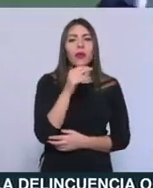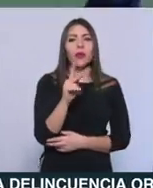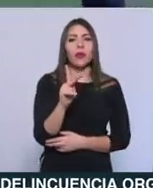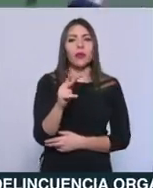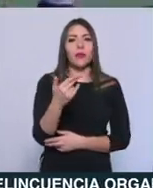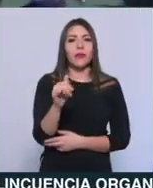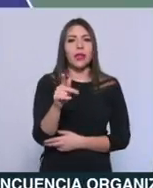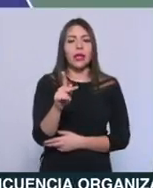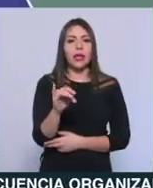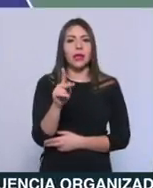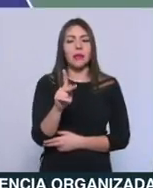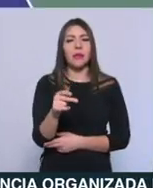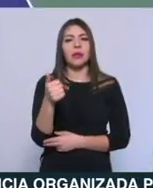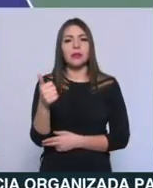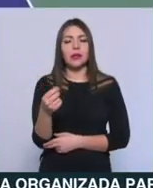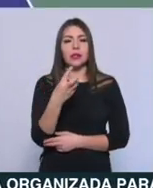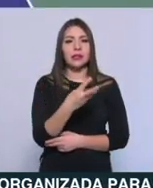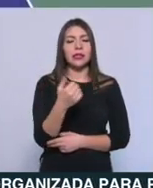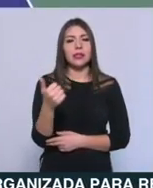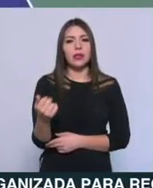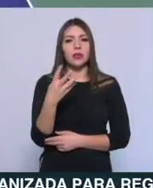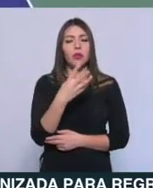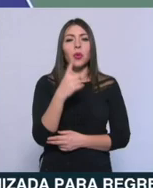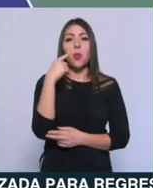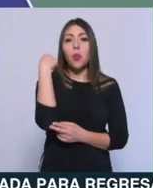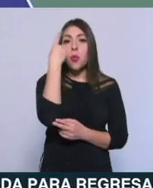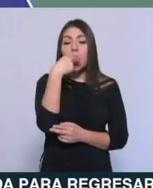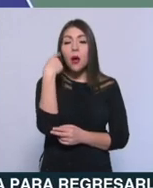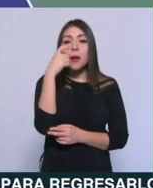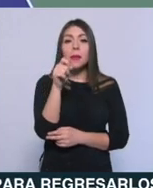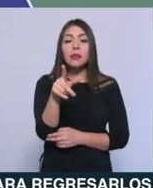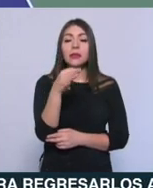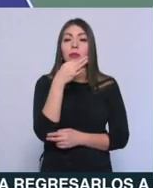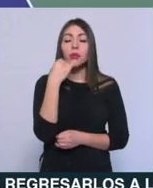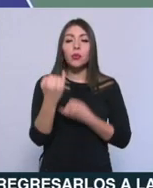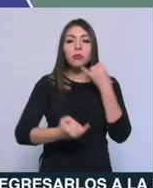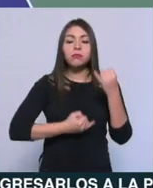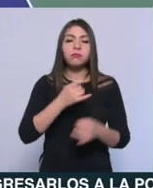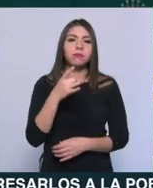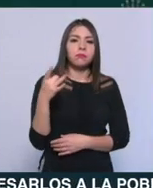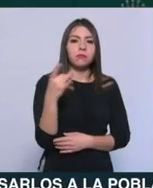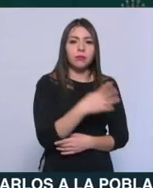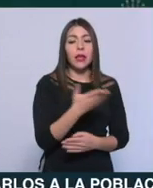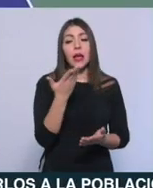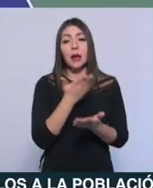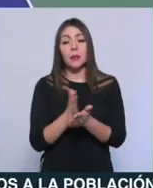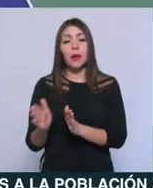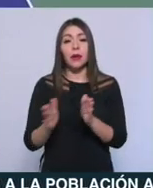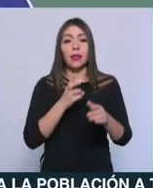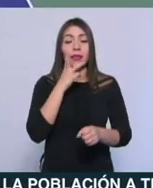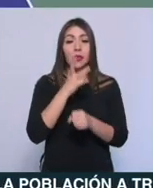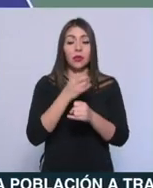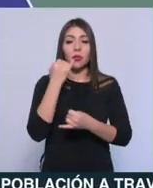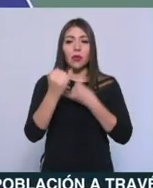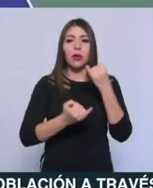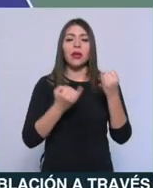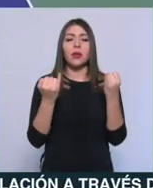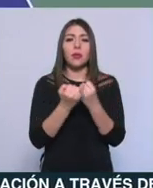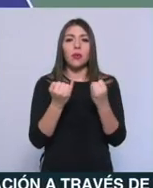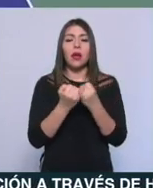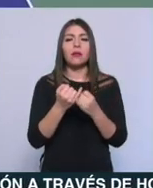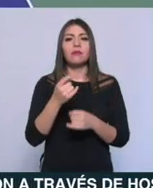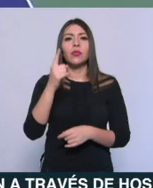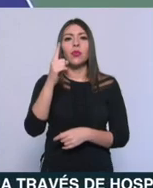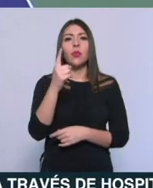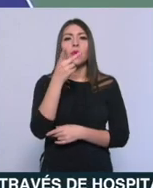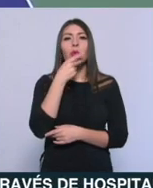y 6-4 en 1 hora y 27 minutos. Por otra parte, la tercera ronda del Masters 1000 también dejó como resultado la eliminación del número 1 del